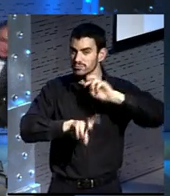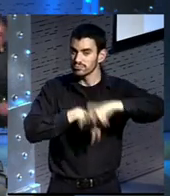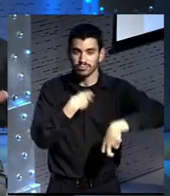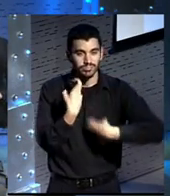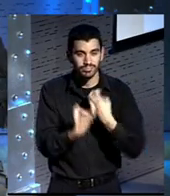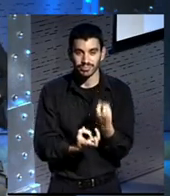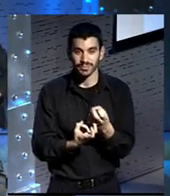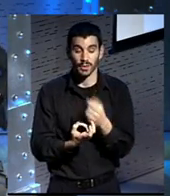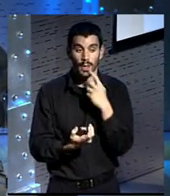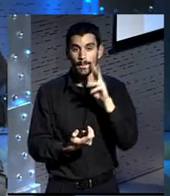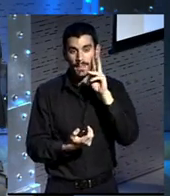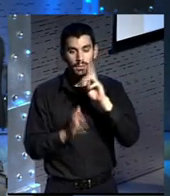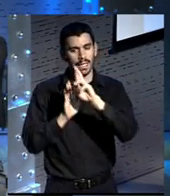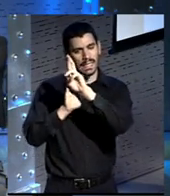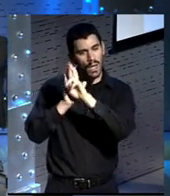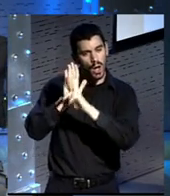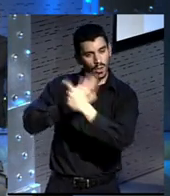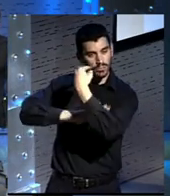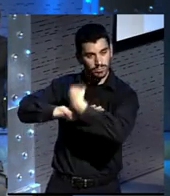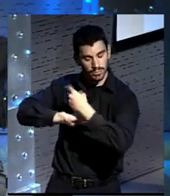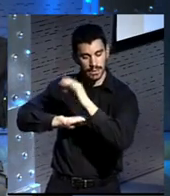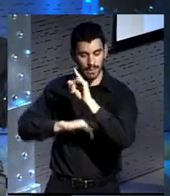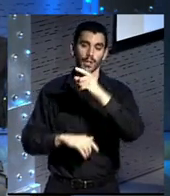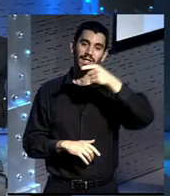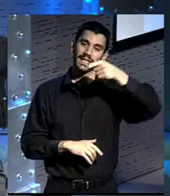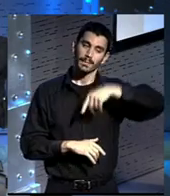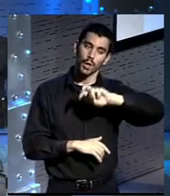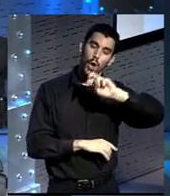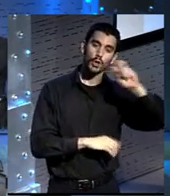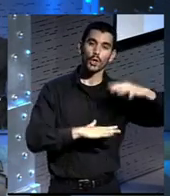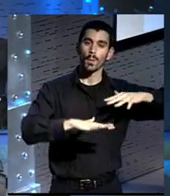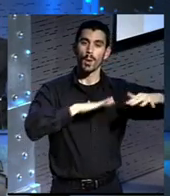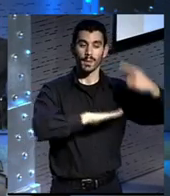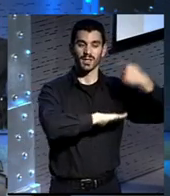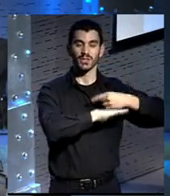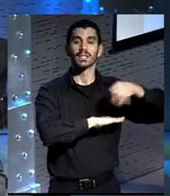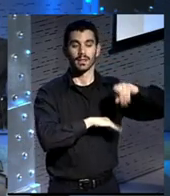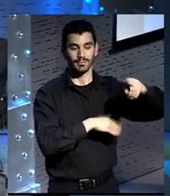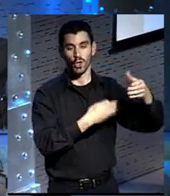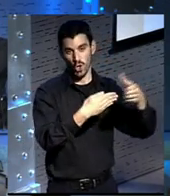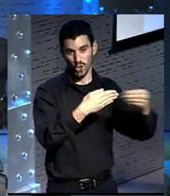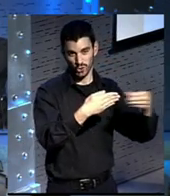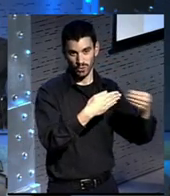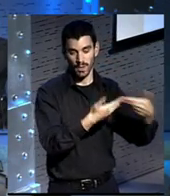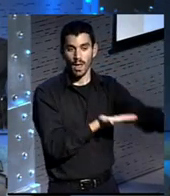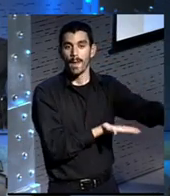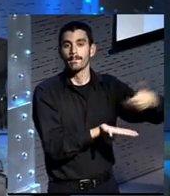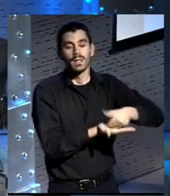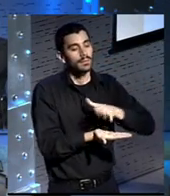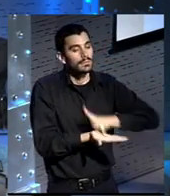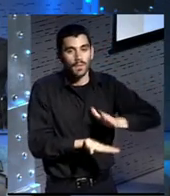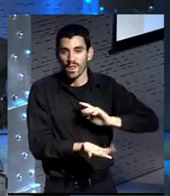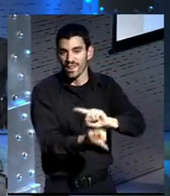lado, por los reguladores, pero gran parte y el principal movimiento por los consumidores, que nos están pidiendo una cosa